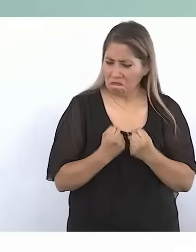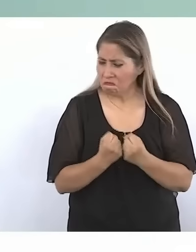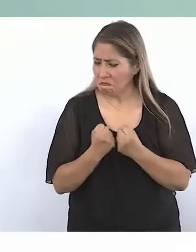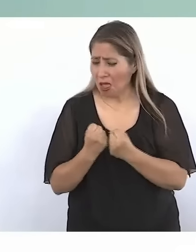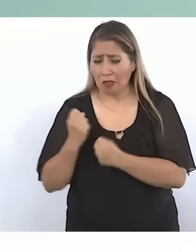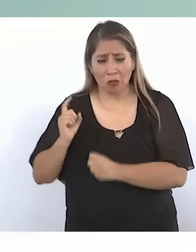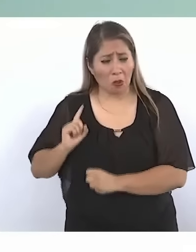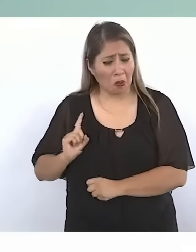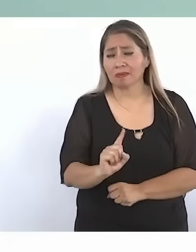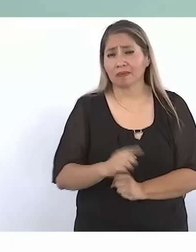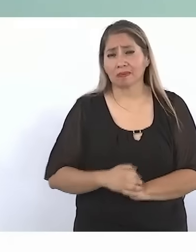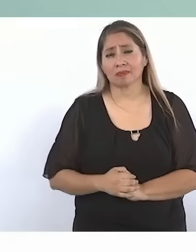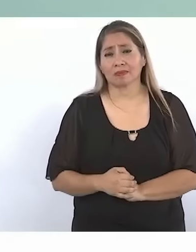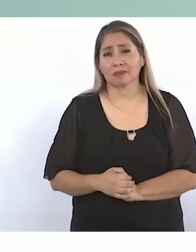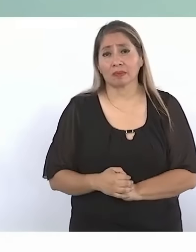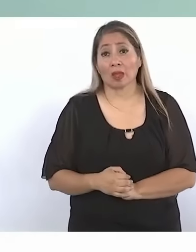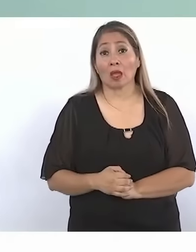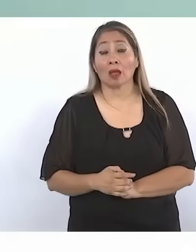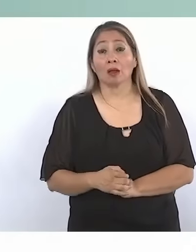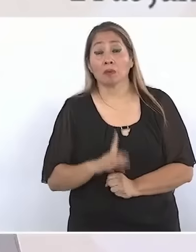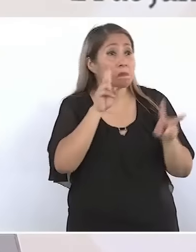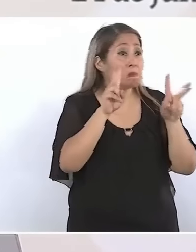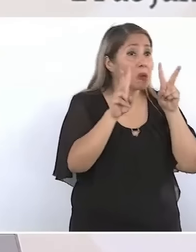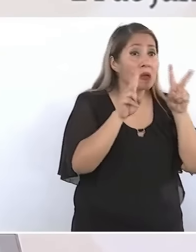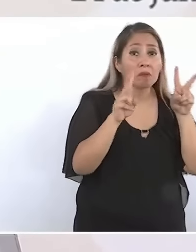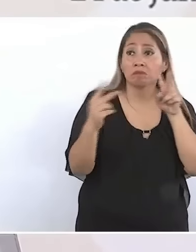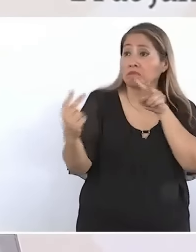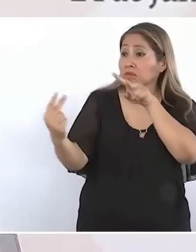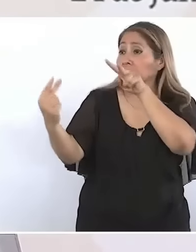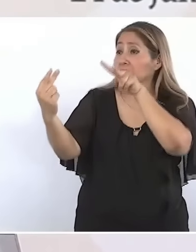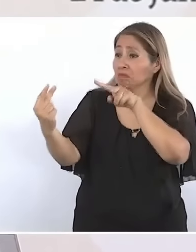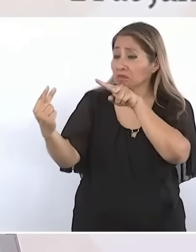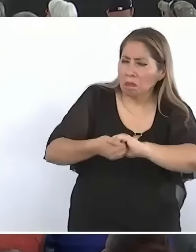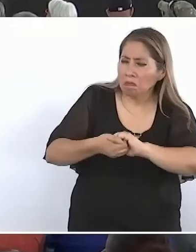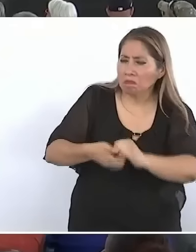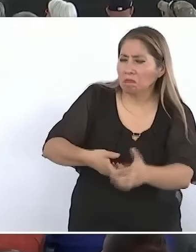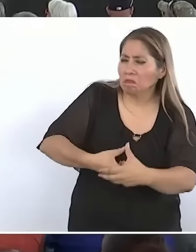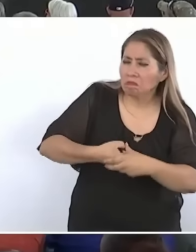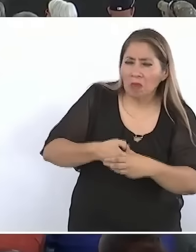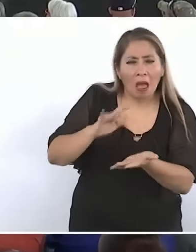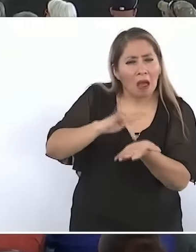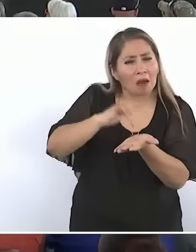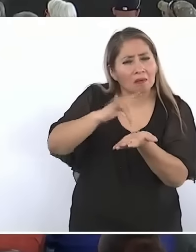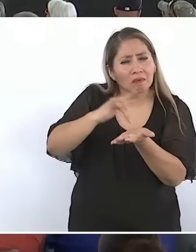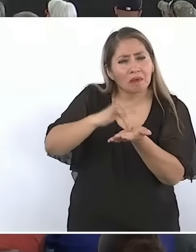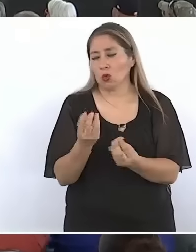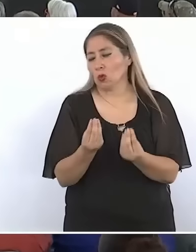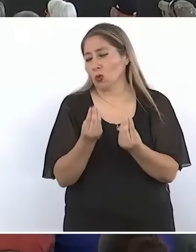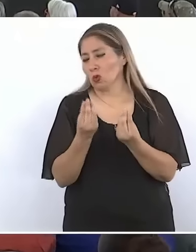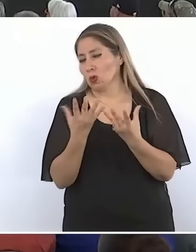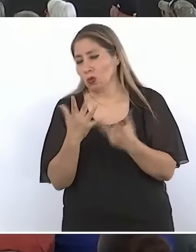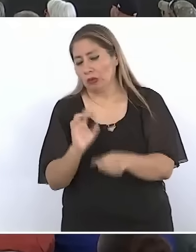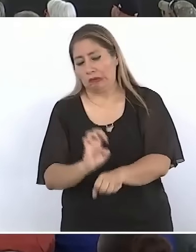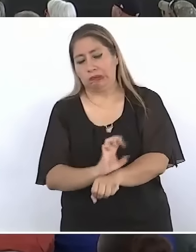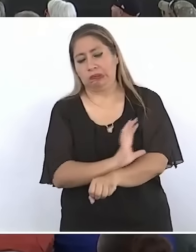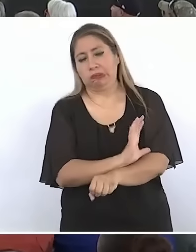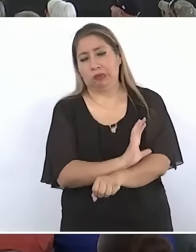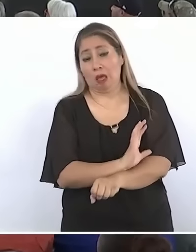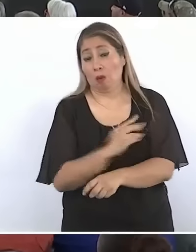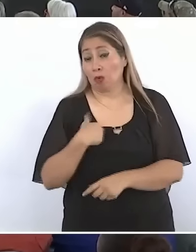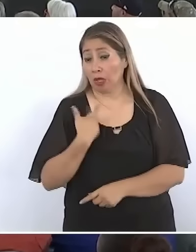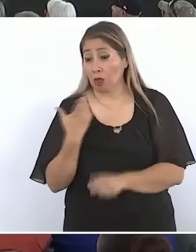estar aquí con ustedes. Ver sus miradas, estrechar sus manos. Agradecimiento de entrada por la oportunidad